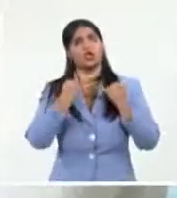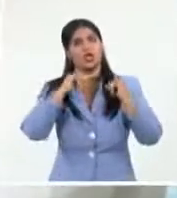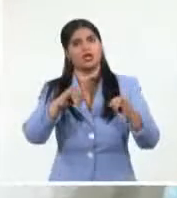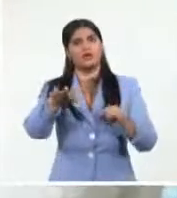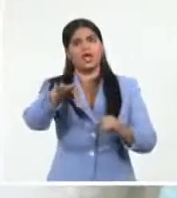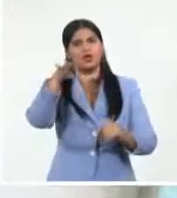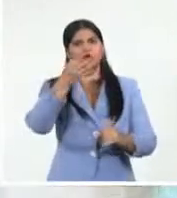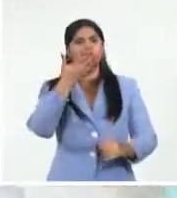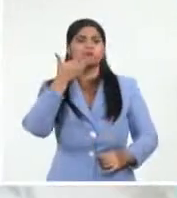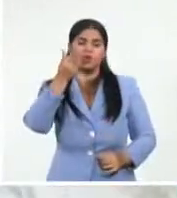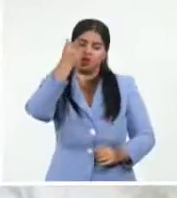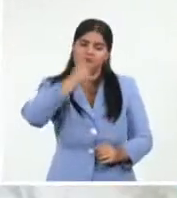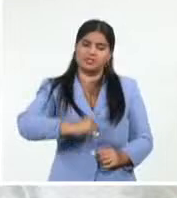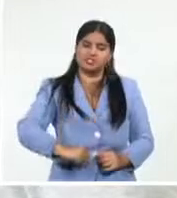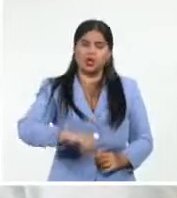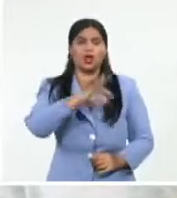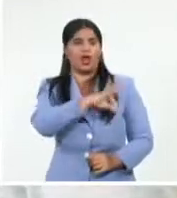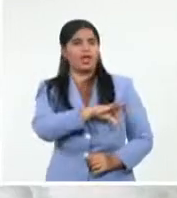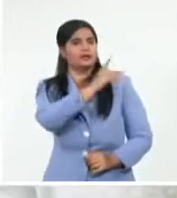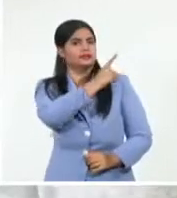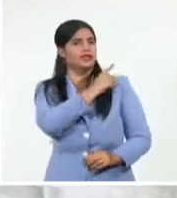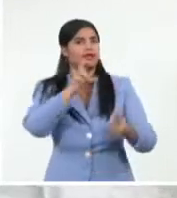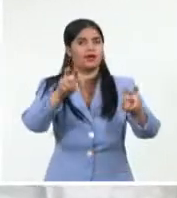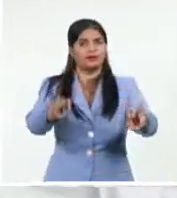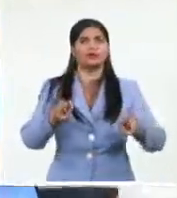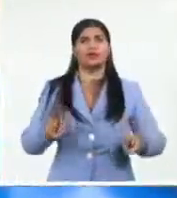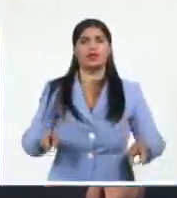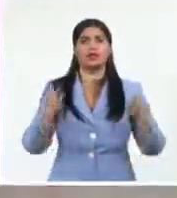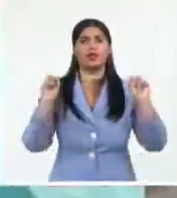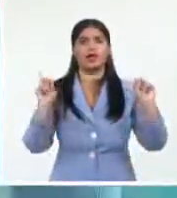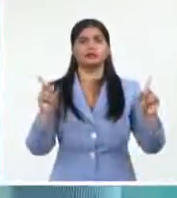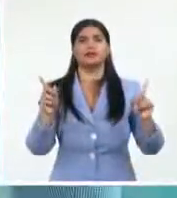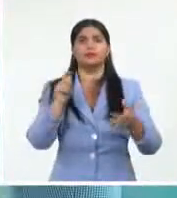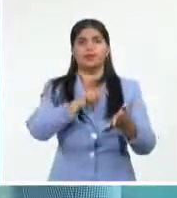quien mejor nos represente en las asambleas municipales del Poder Popular.